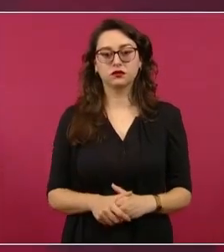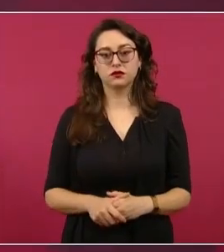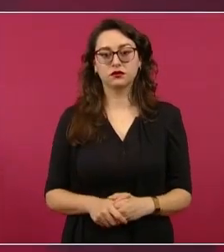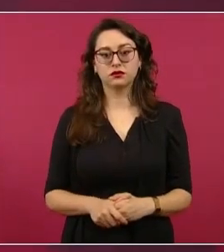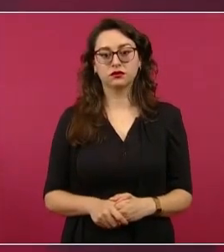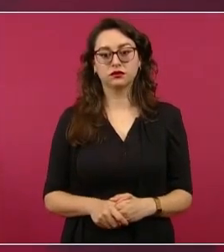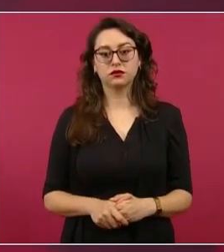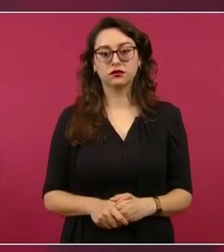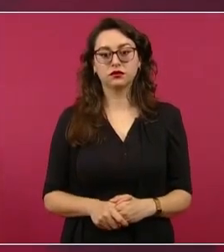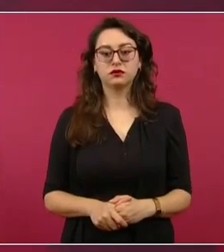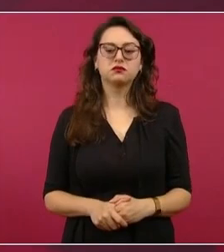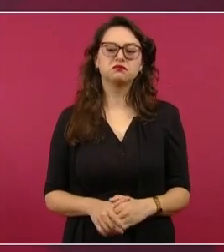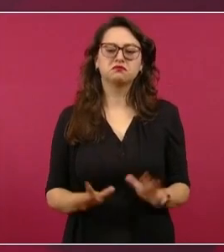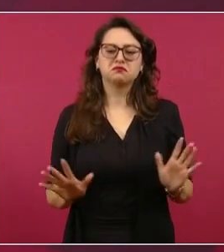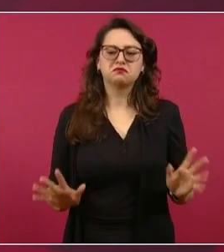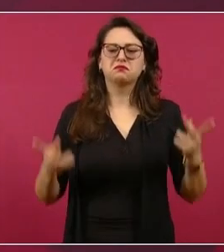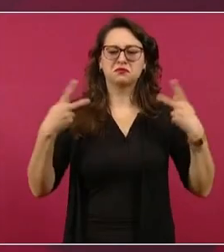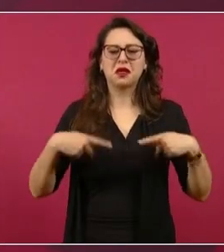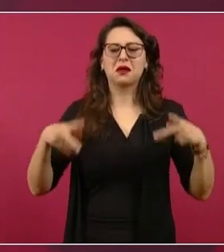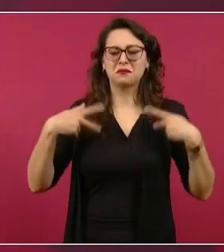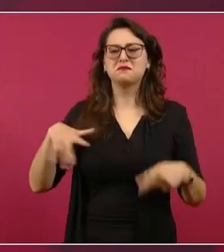ya la gente ya juzgó.